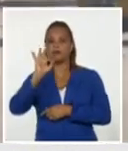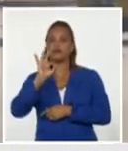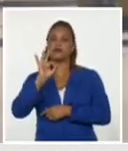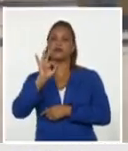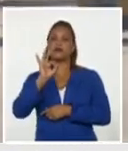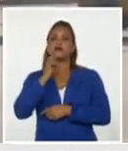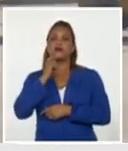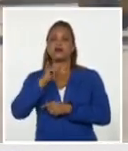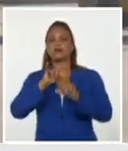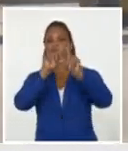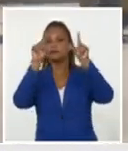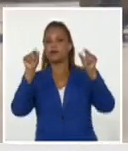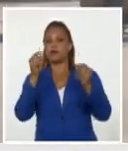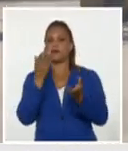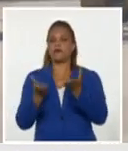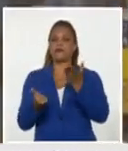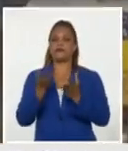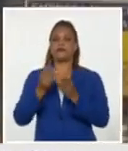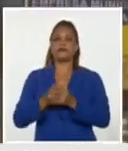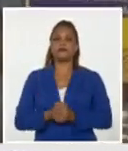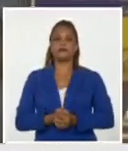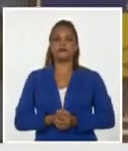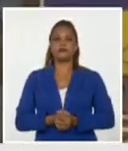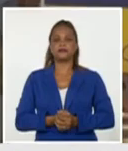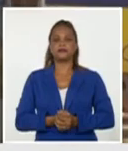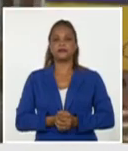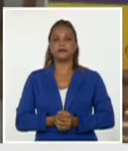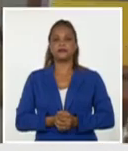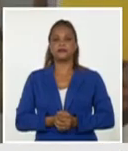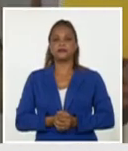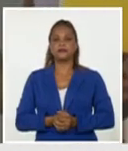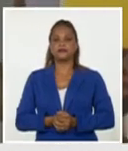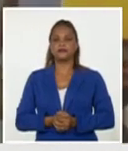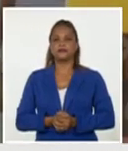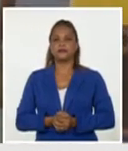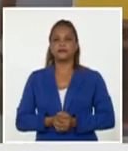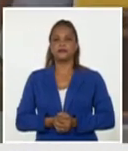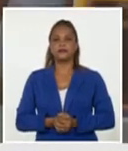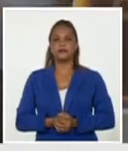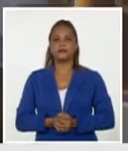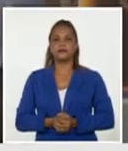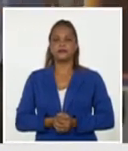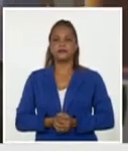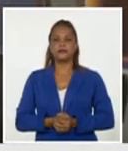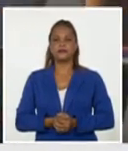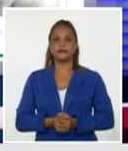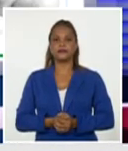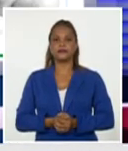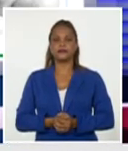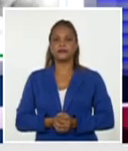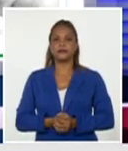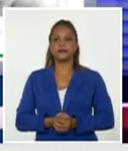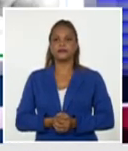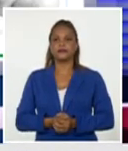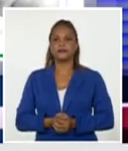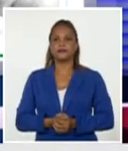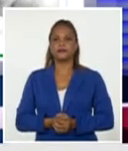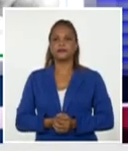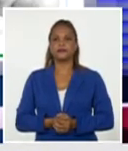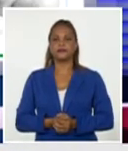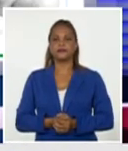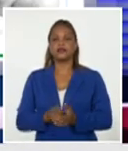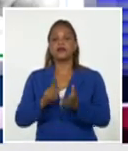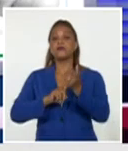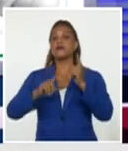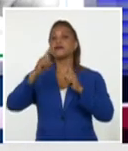el país. Desde Las Tunas, Natacha Díaz Bardón, Sistema Informativo de la Televisión Cubana. Las Tunas, que